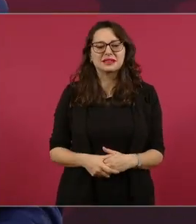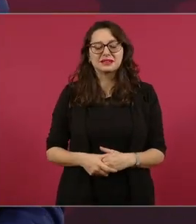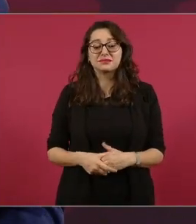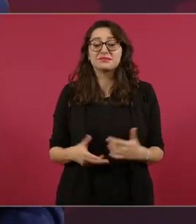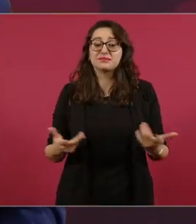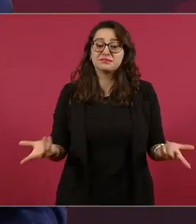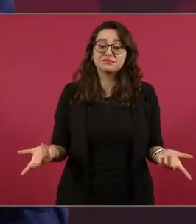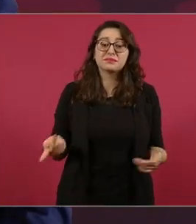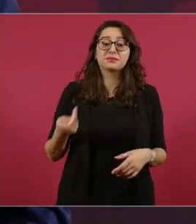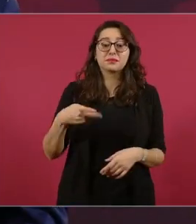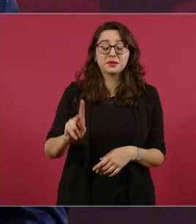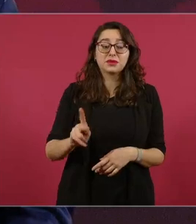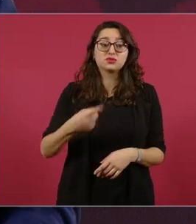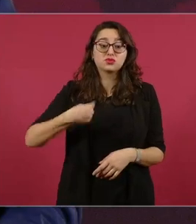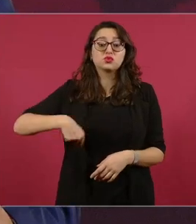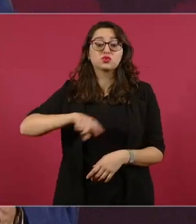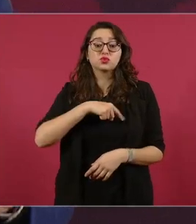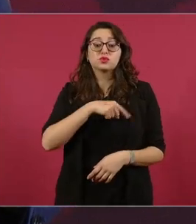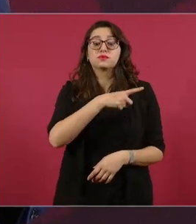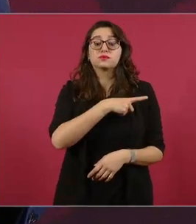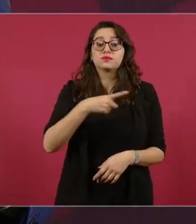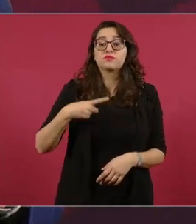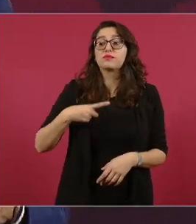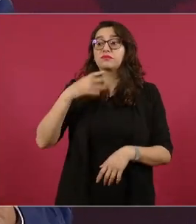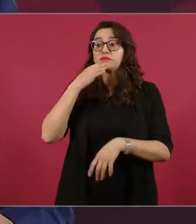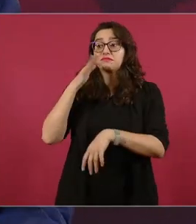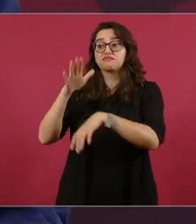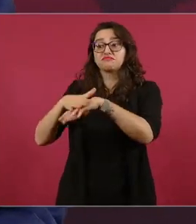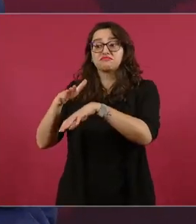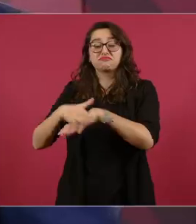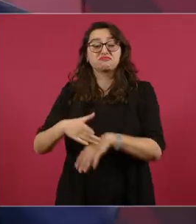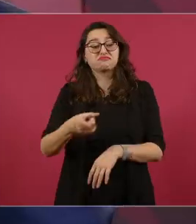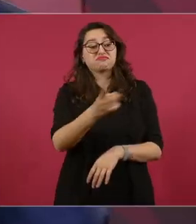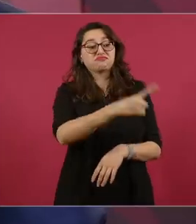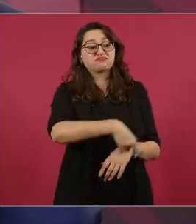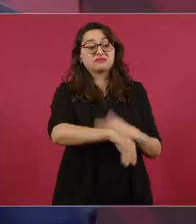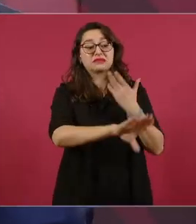esta campaña, es una guerra sucia,